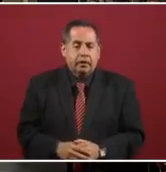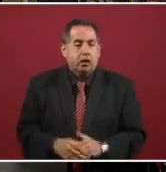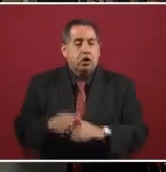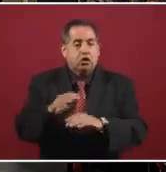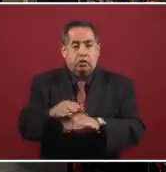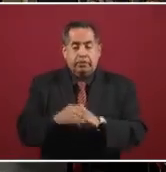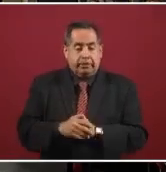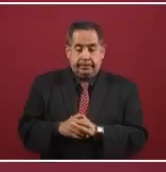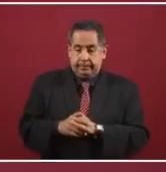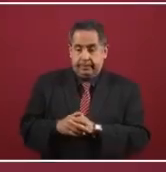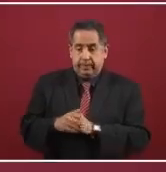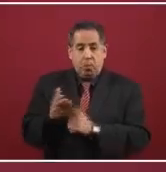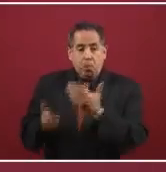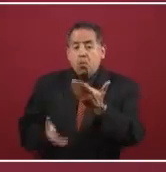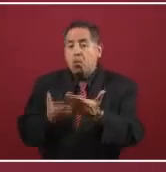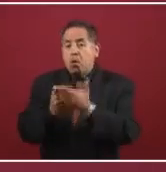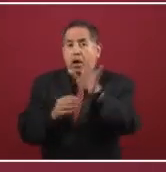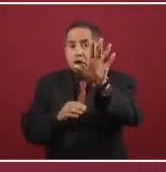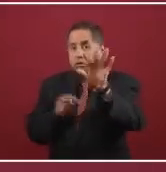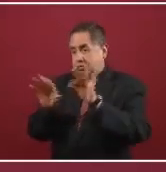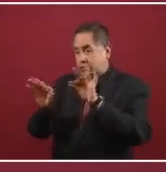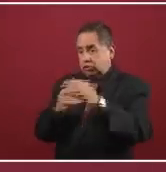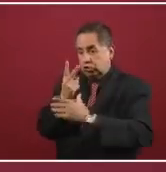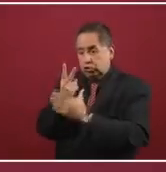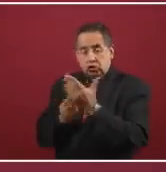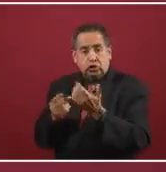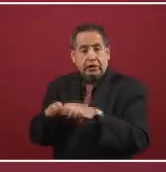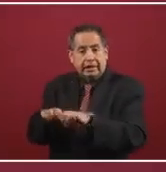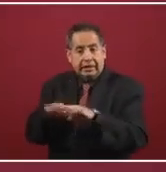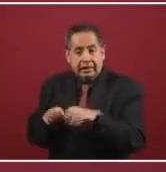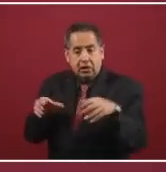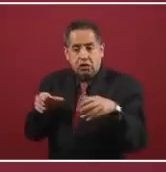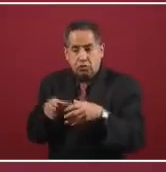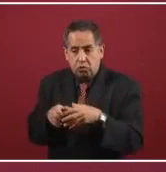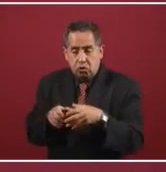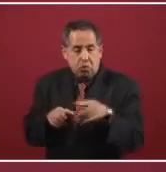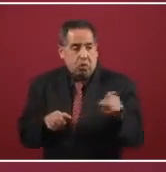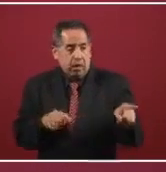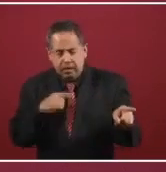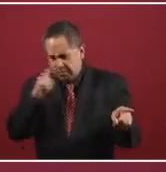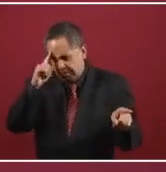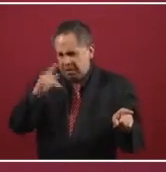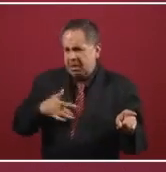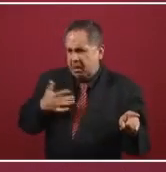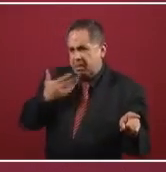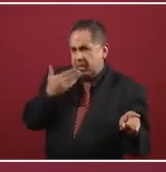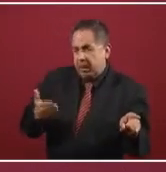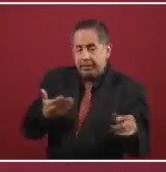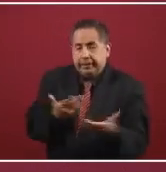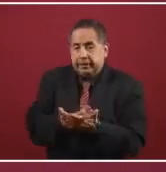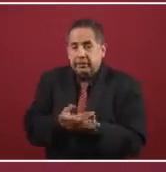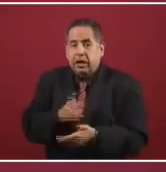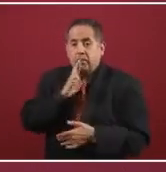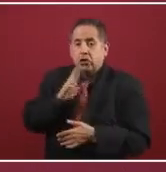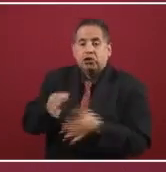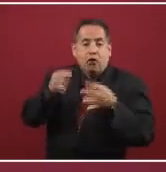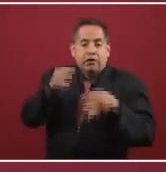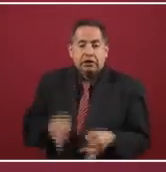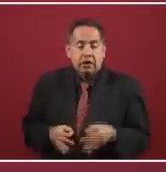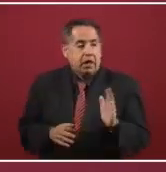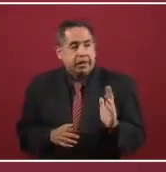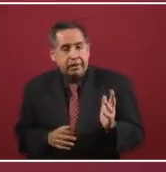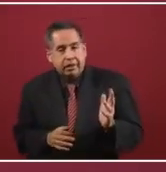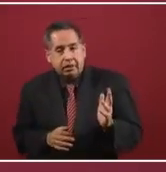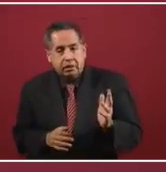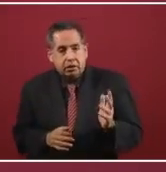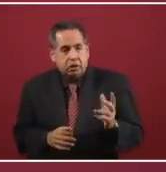Comisión Binacional es una propuesta. Me dijo que la vio con simpatía, o sea, que la vio bien, pero tengo que esperar la respuesta oficial. No esperaría yo una